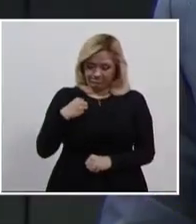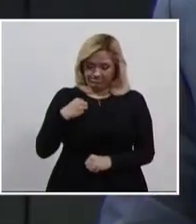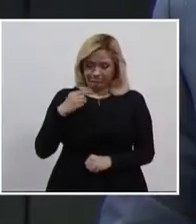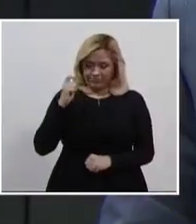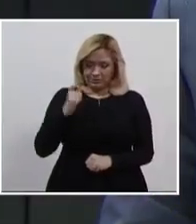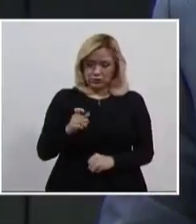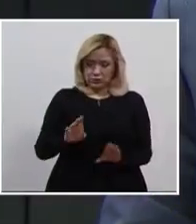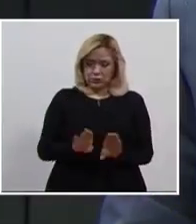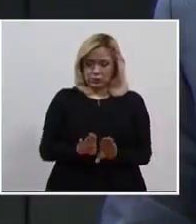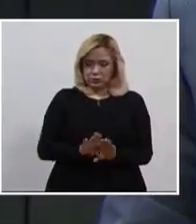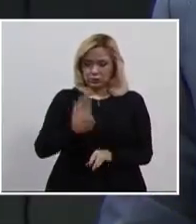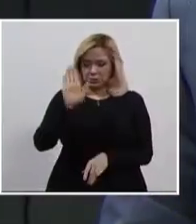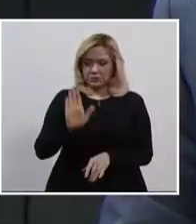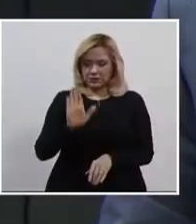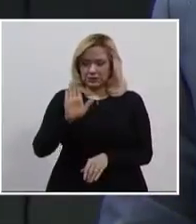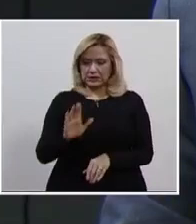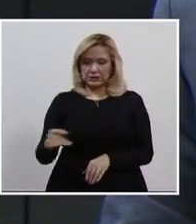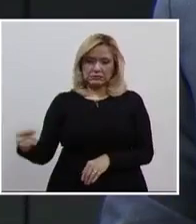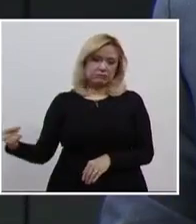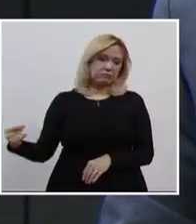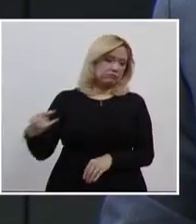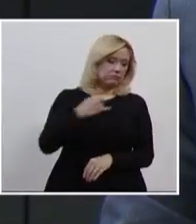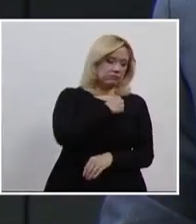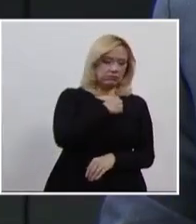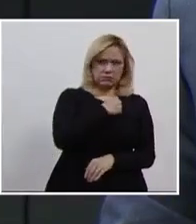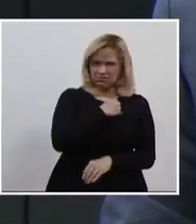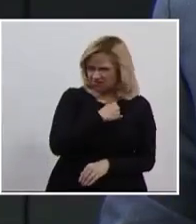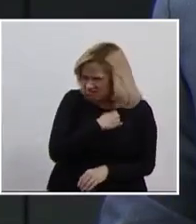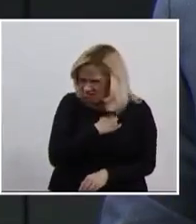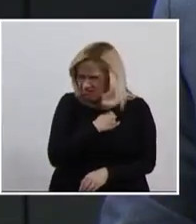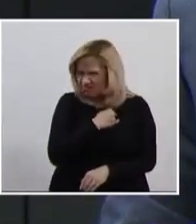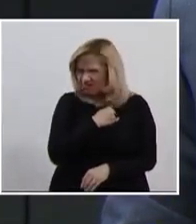ingratitud. Una vez que la persona no tiene que tener